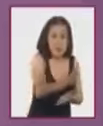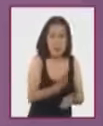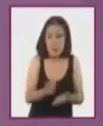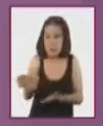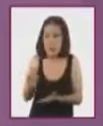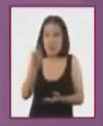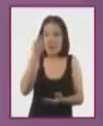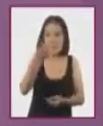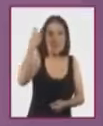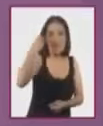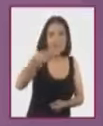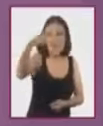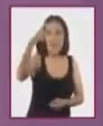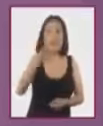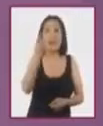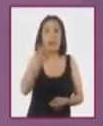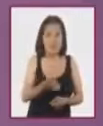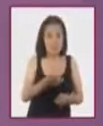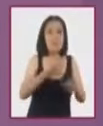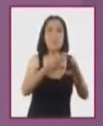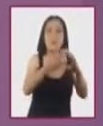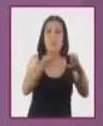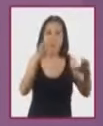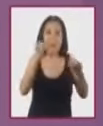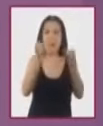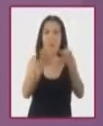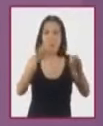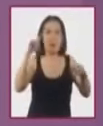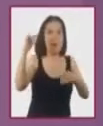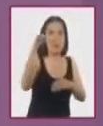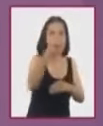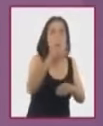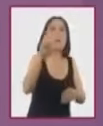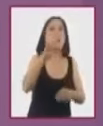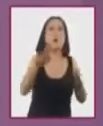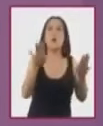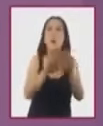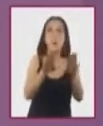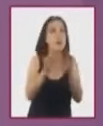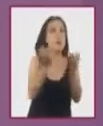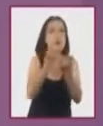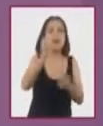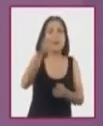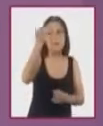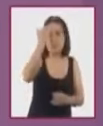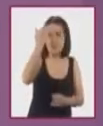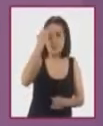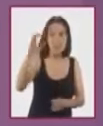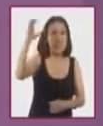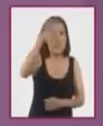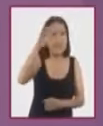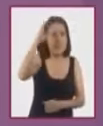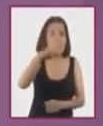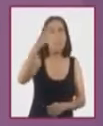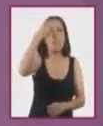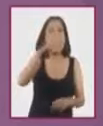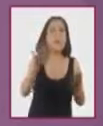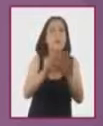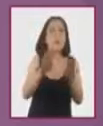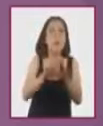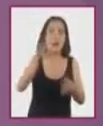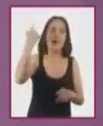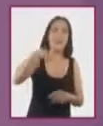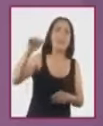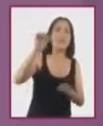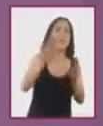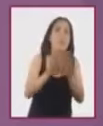sus recorridos. Este y otros avances tecnológicos se basan en el conocimiento científico y las teorías y